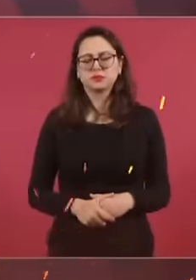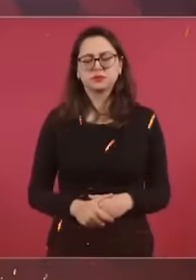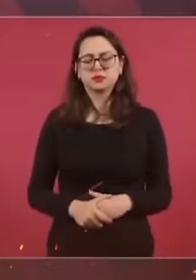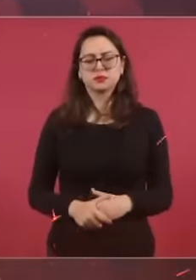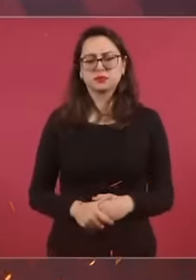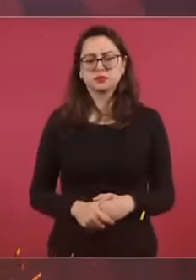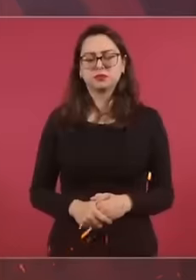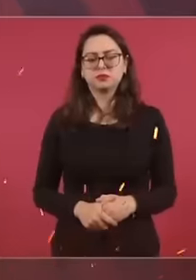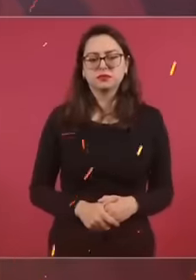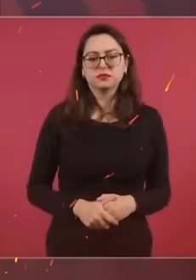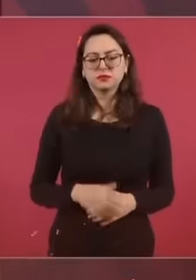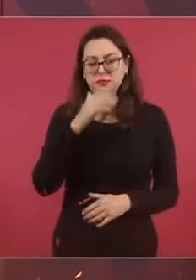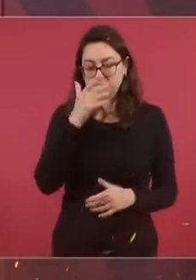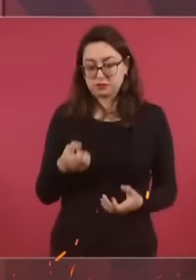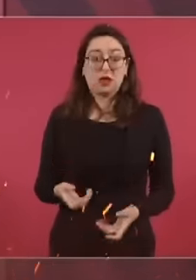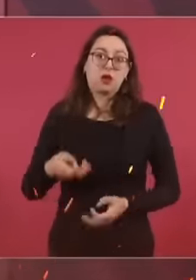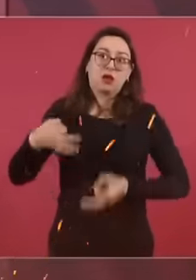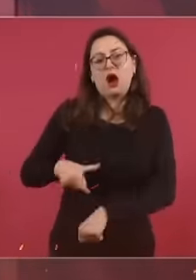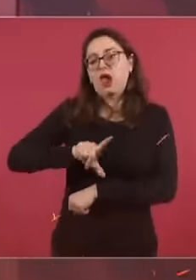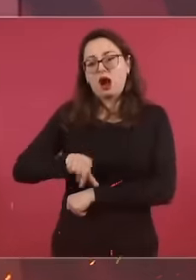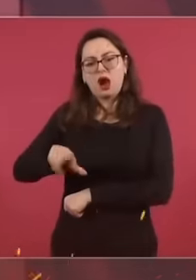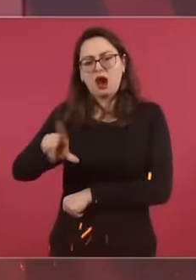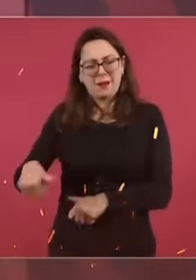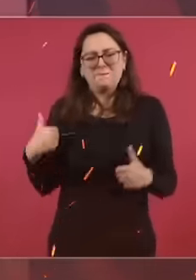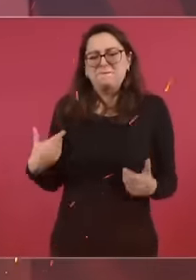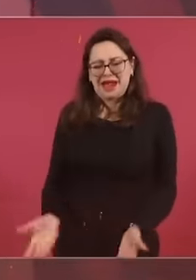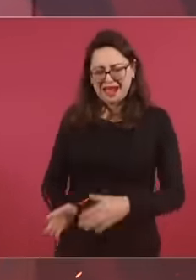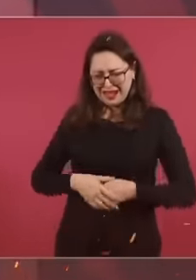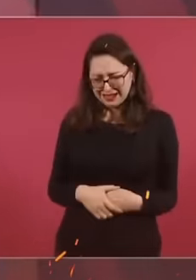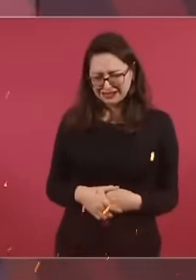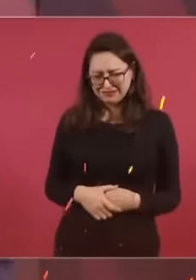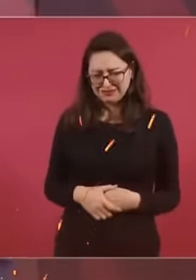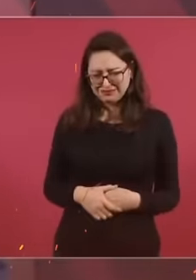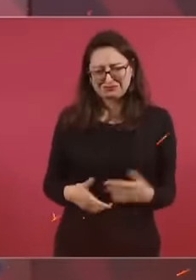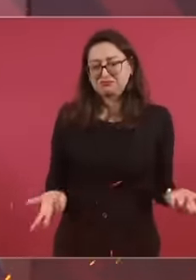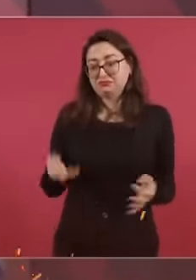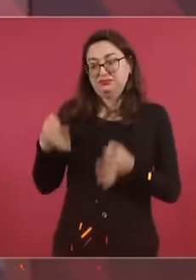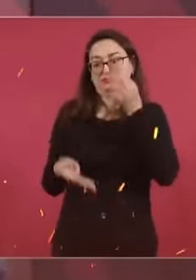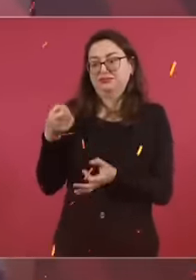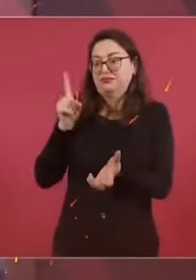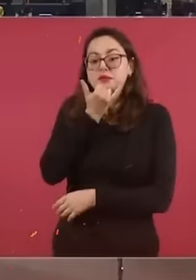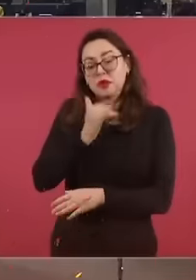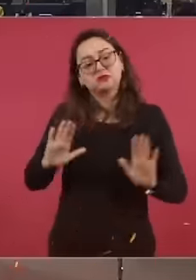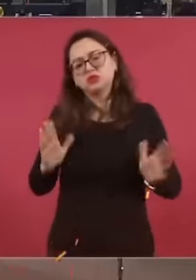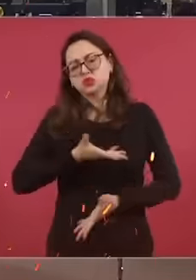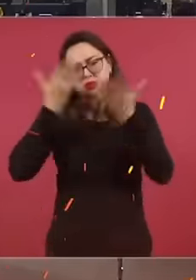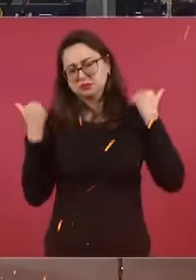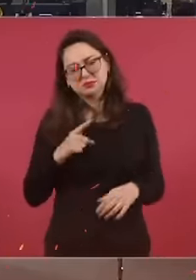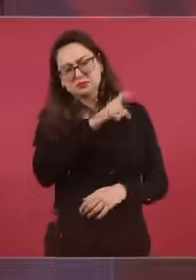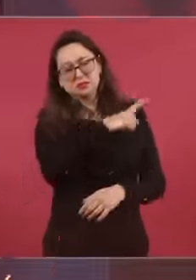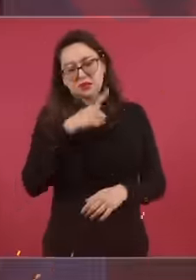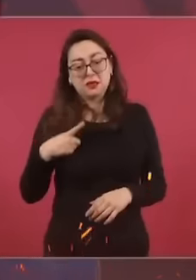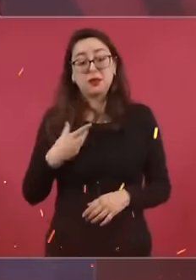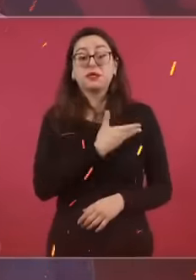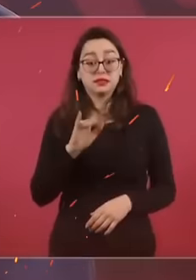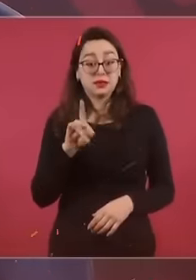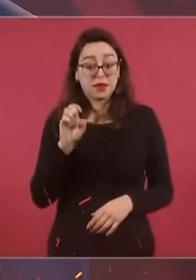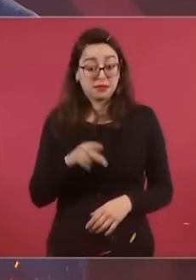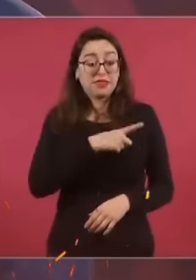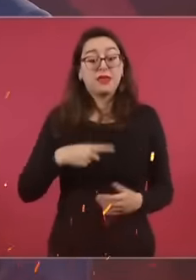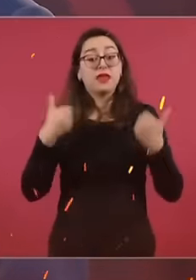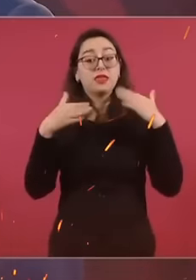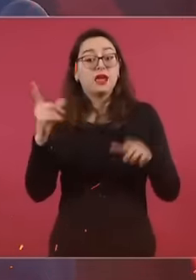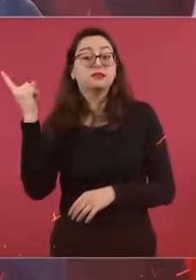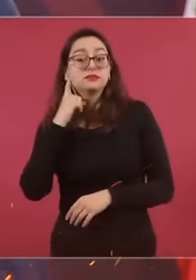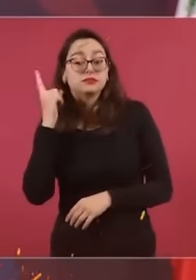esto, ¿para qué vamos al formalismo? Sería como presentar un recurso de apelación en el Poder Judicial de México. El presidente Biden debería de enterarse de